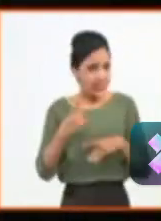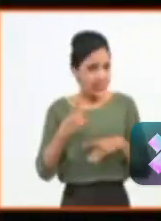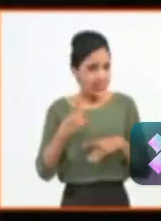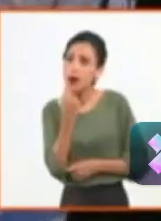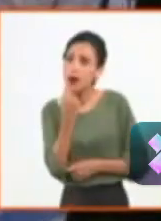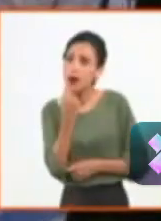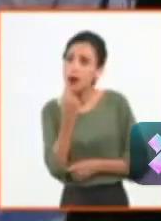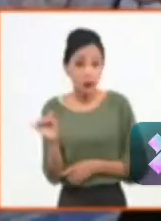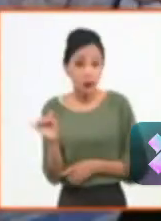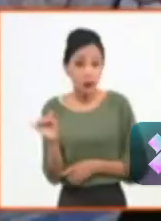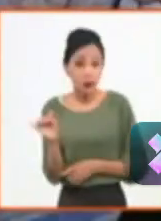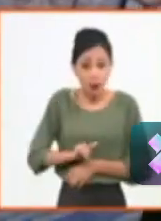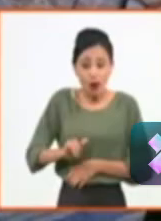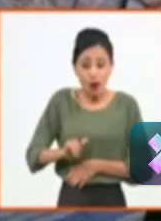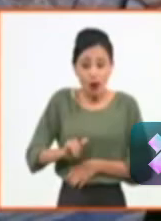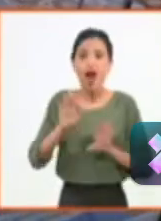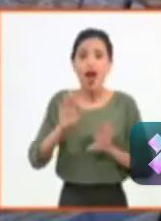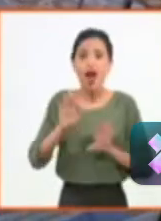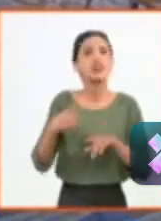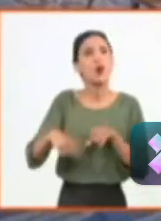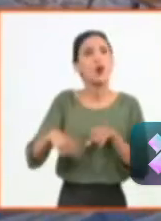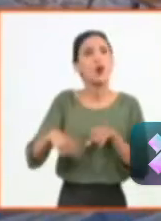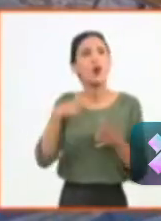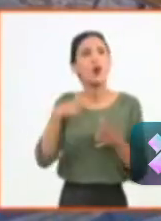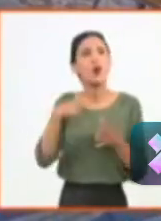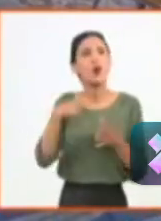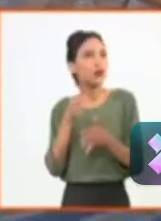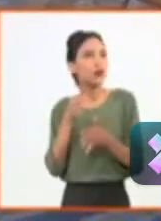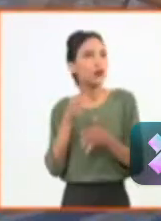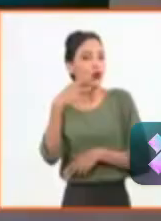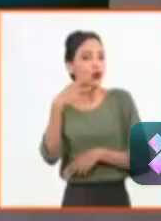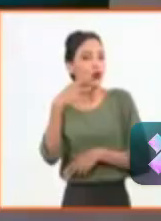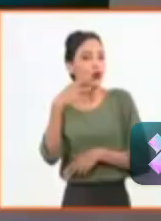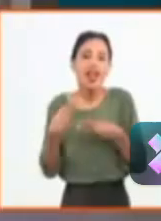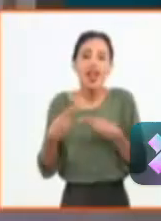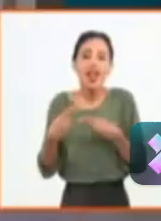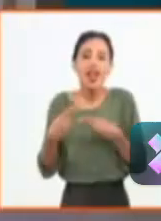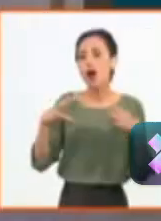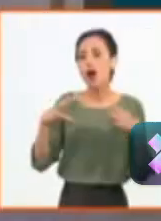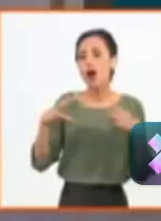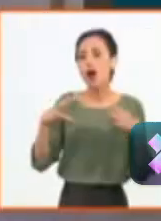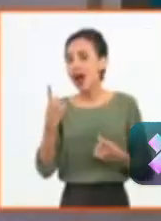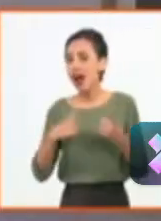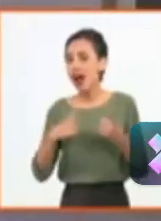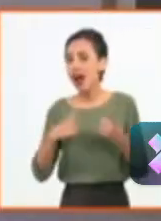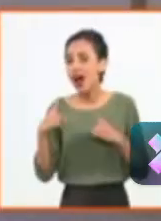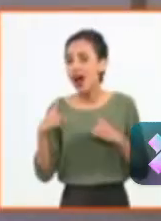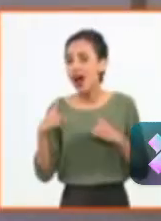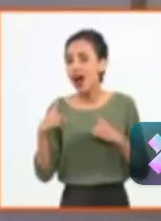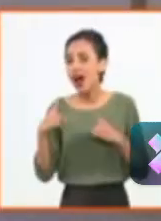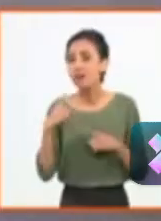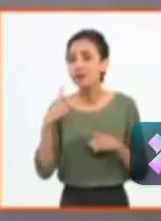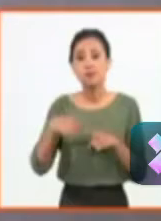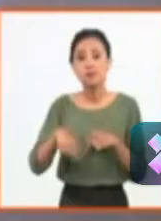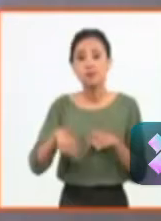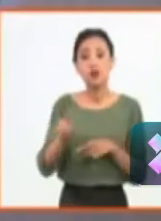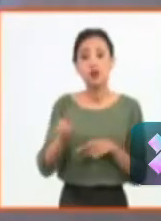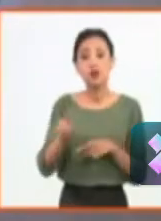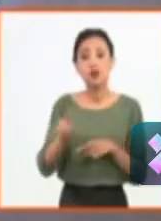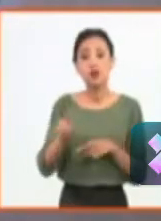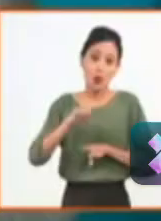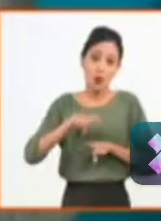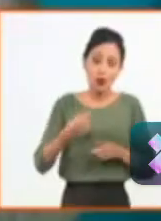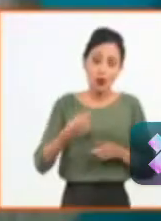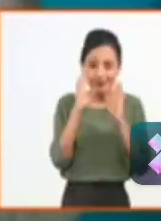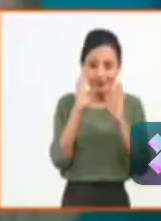un plan de vida, un proyecto, un paseo, un viaje, un hijo o cualquier otro plan de vida que de pronto se ha quedado